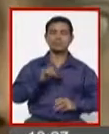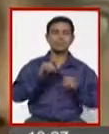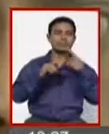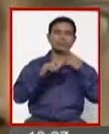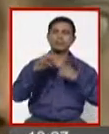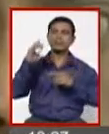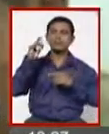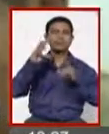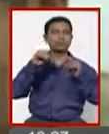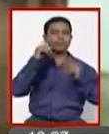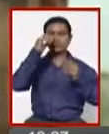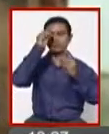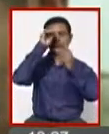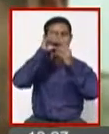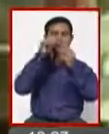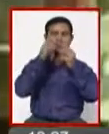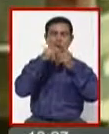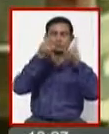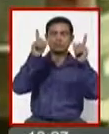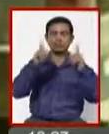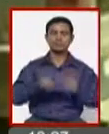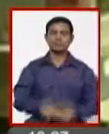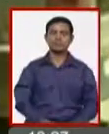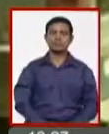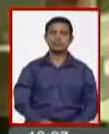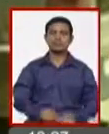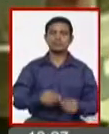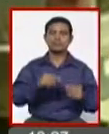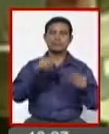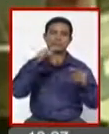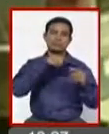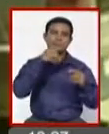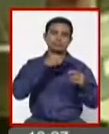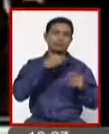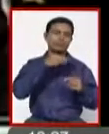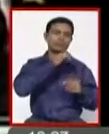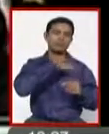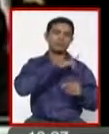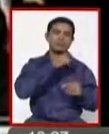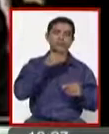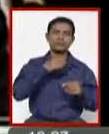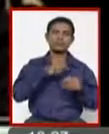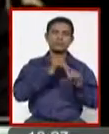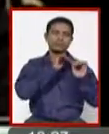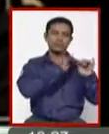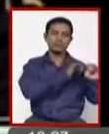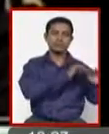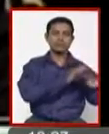Bolivia no logró su objetivo pues nadie tomó en cuenta su reclamo, y ratificó la posición de su país de dejar este caso a instancias judiciales.